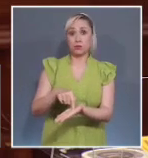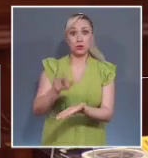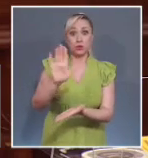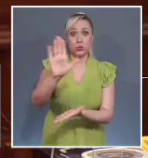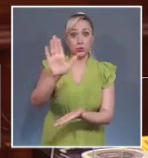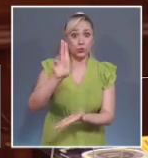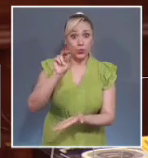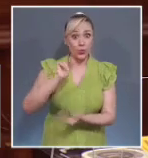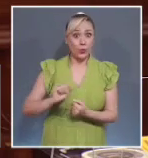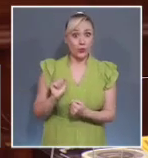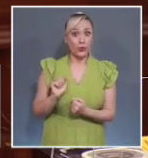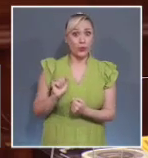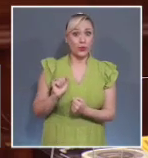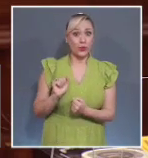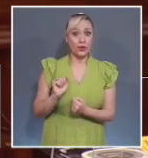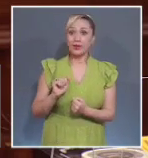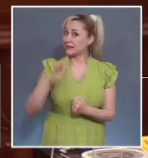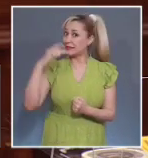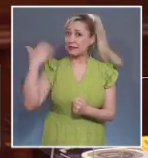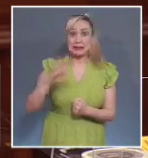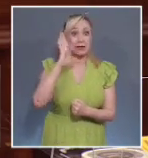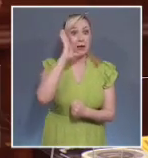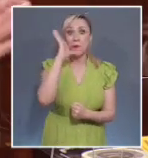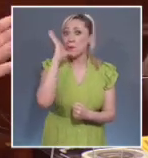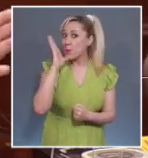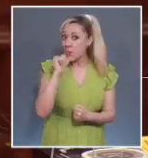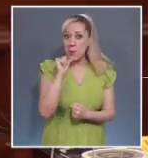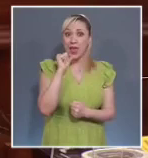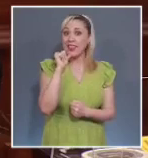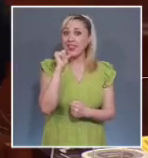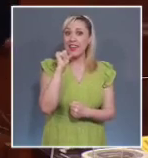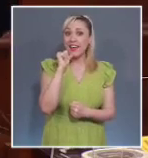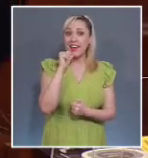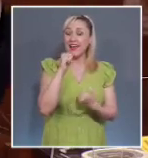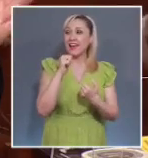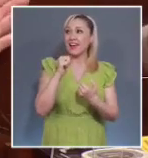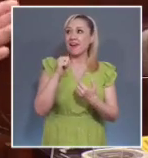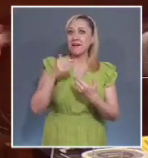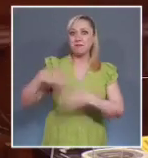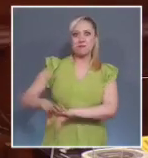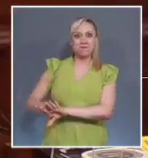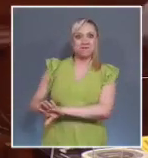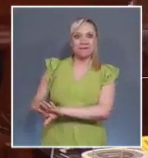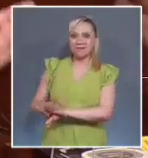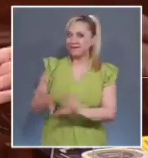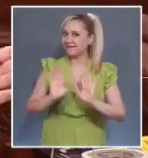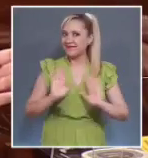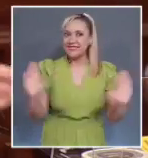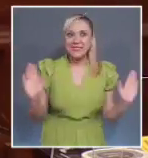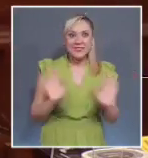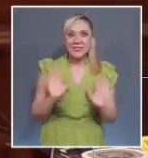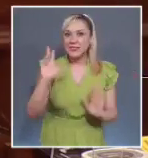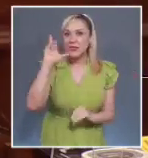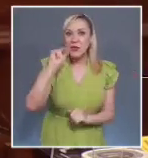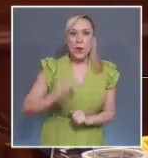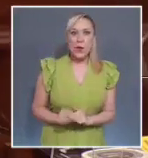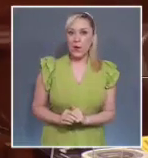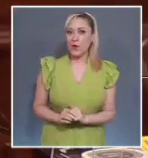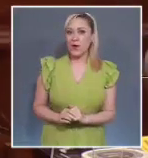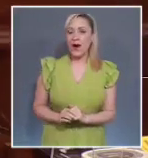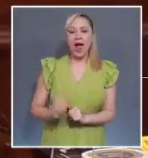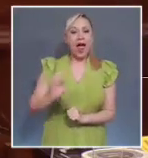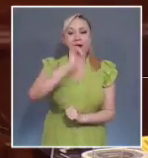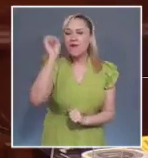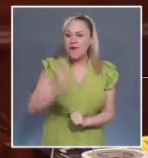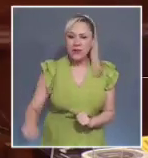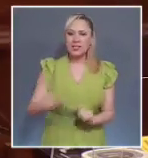Pues sí. Pero eso no significa que lo estemos aplicando a órganos que no vinieron. Eso significa